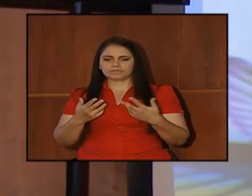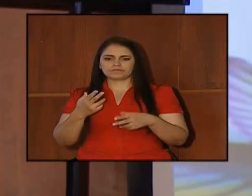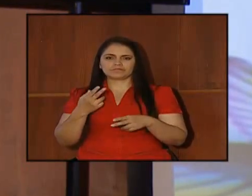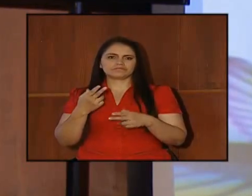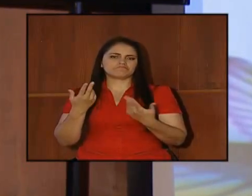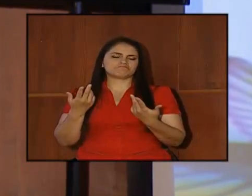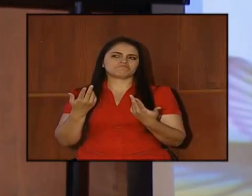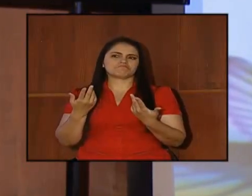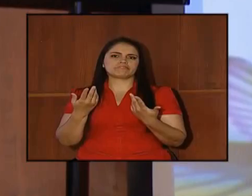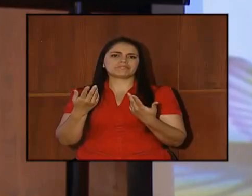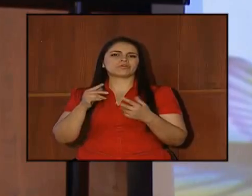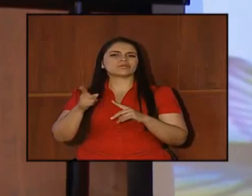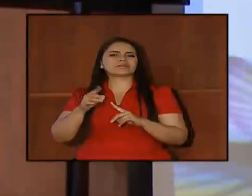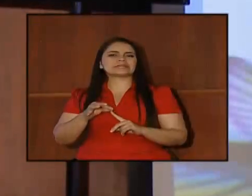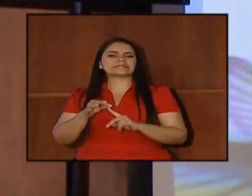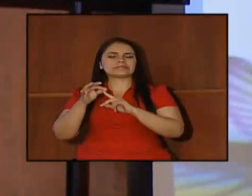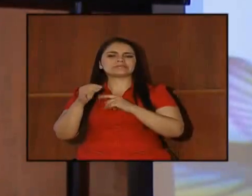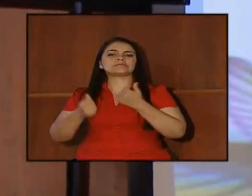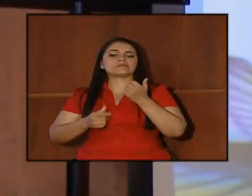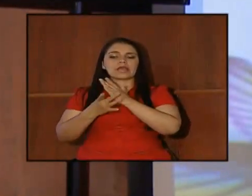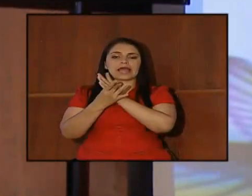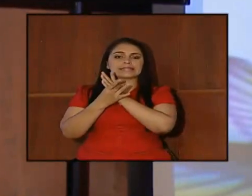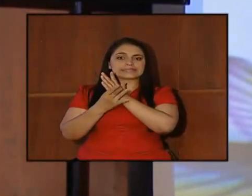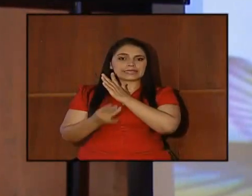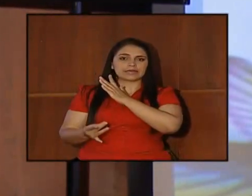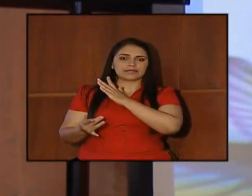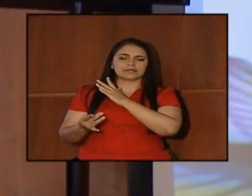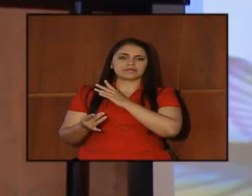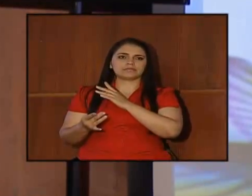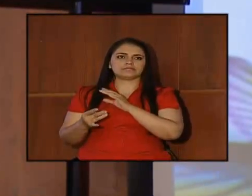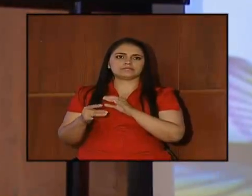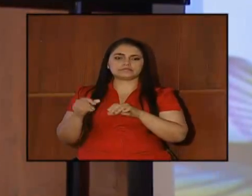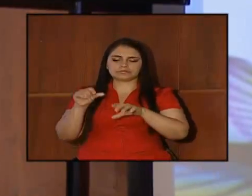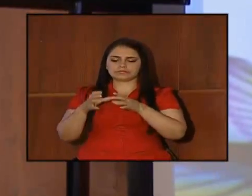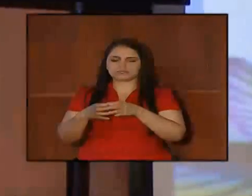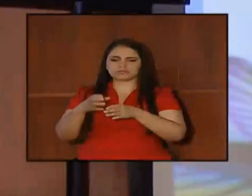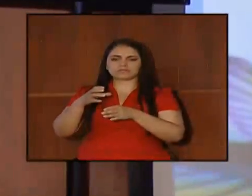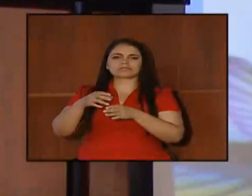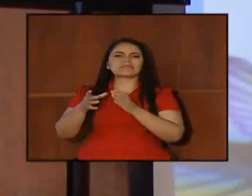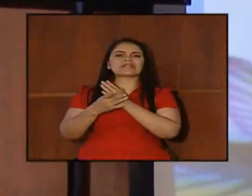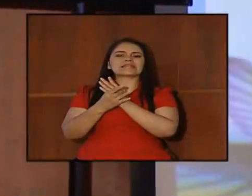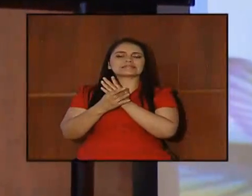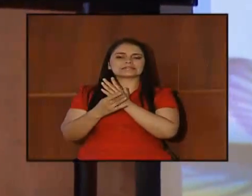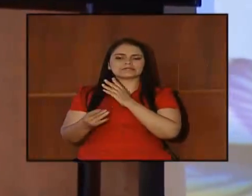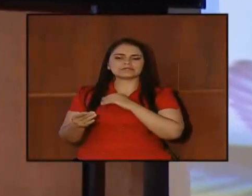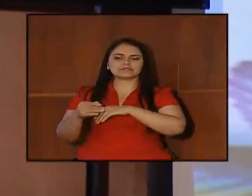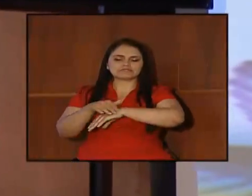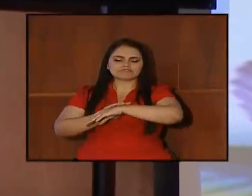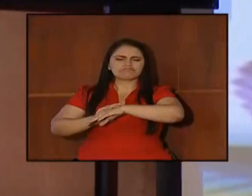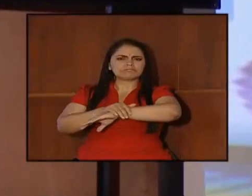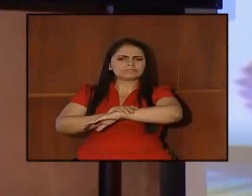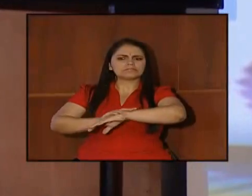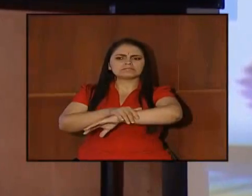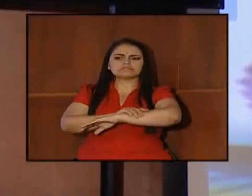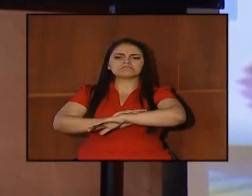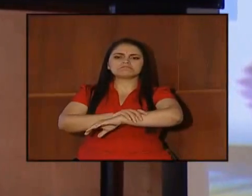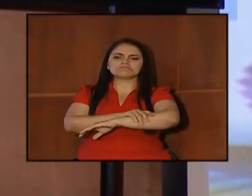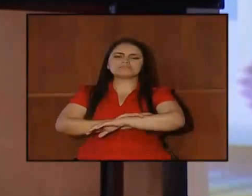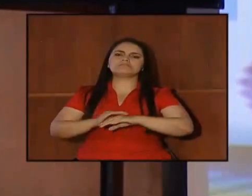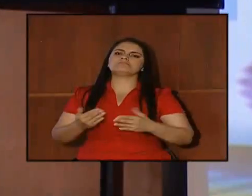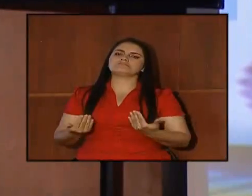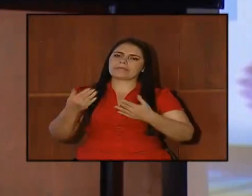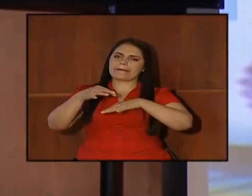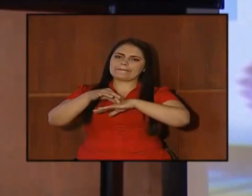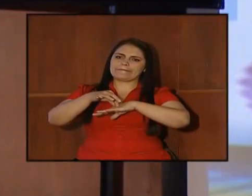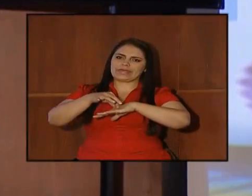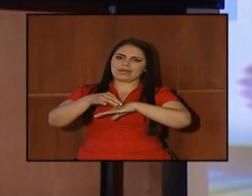son unos aceites, es un producto que viene como en aceites que ayudan a mejorar